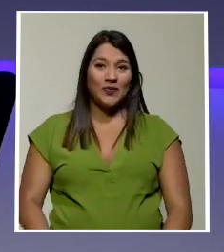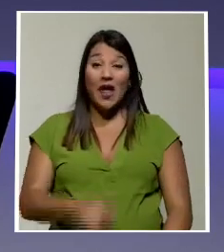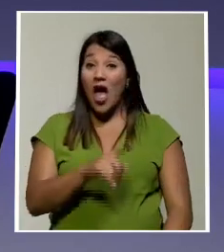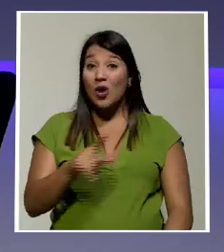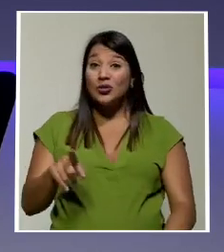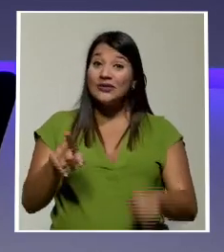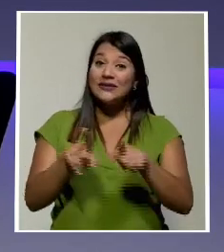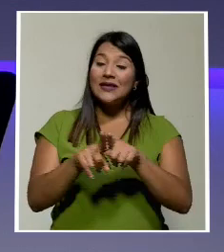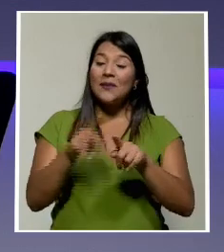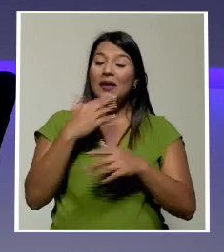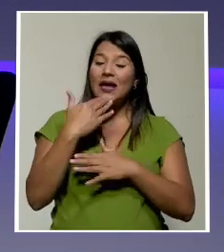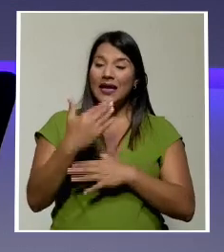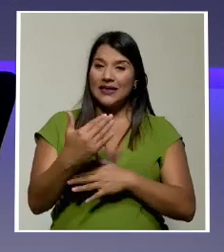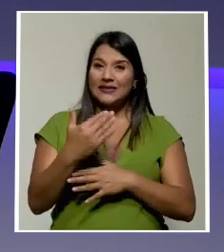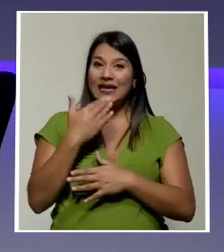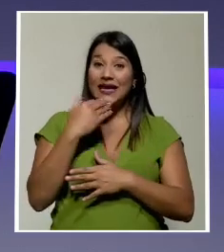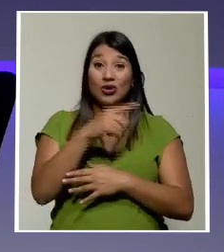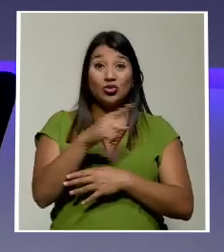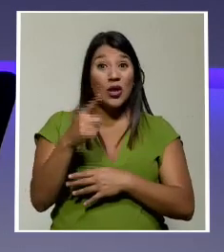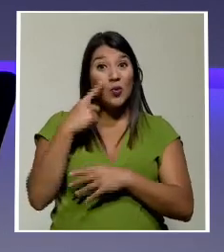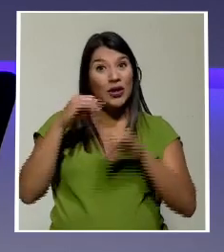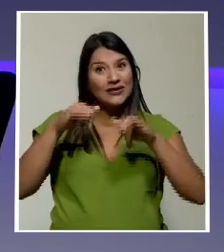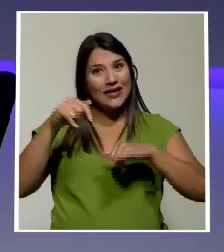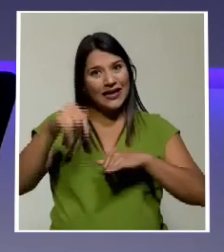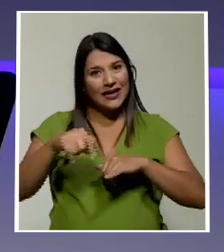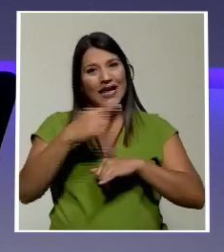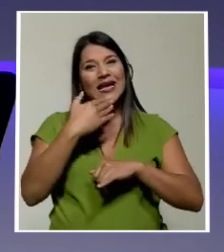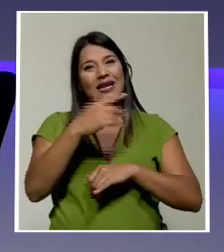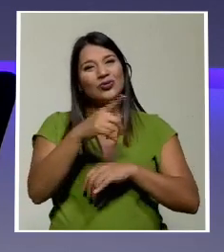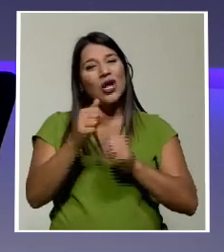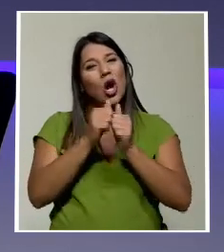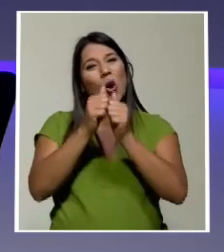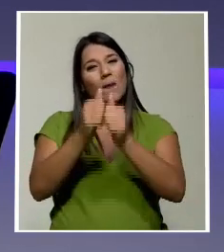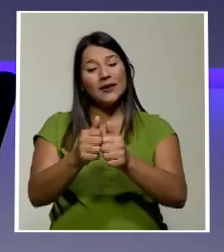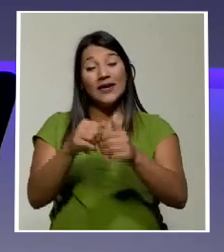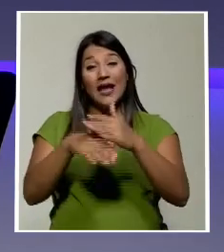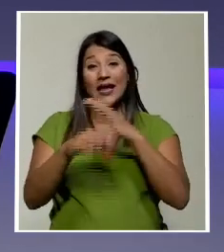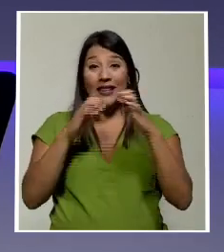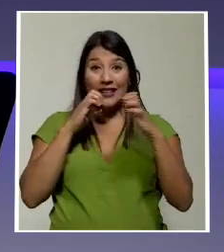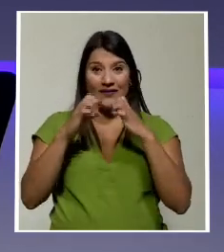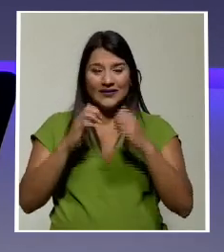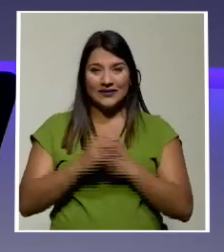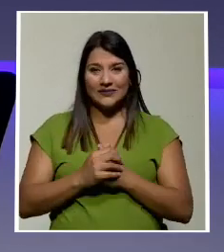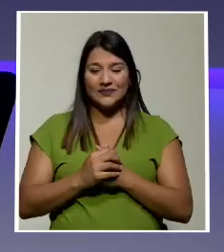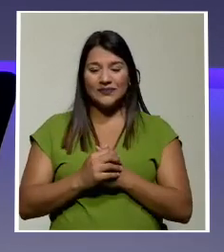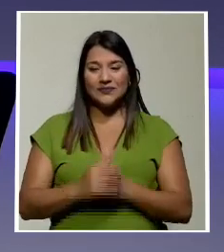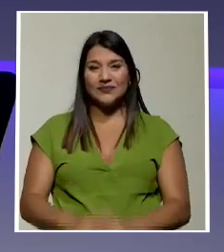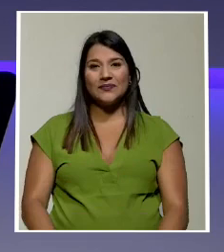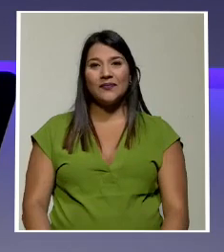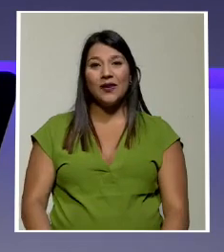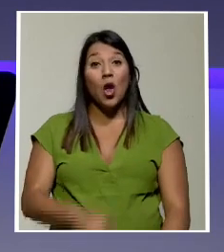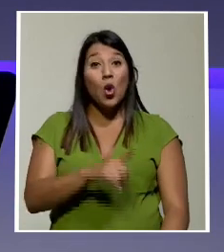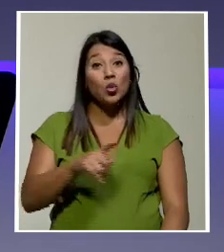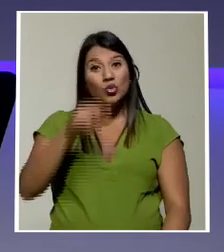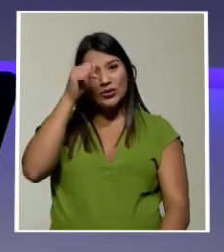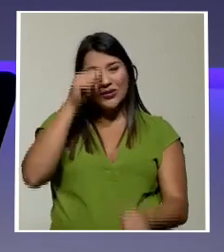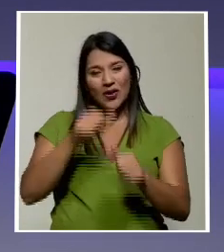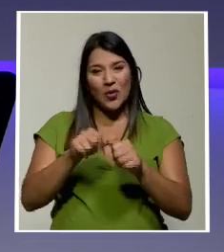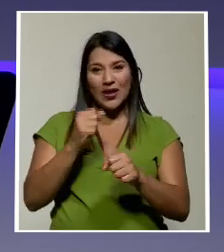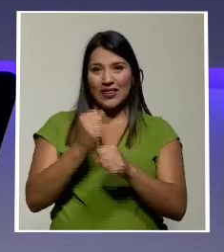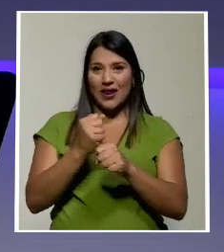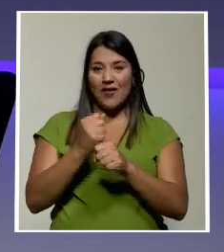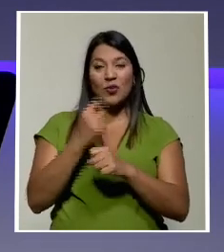las gracias. Gracias por estar ahí, por acompañarnos en estas jornadas informativas. Recuerde,